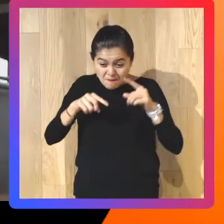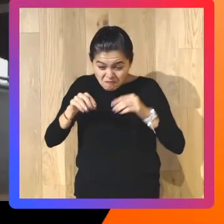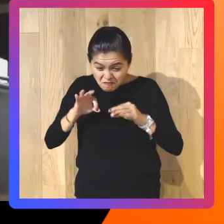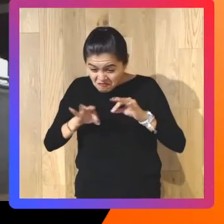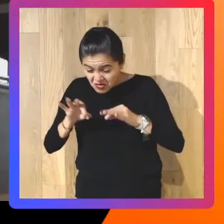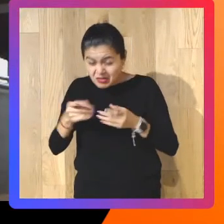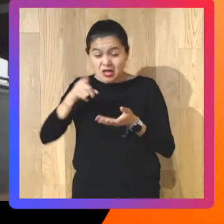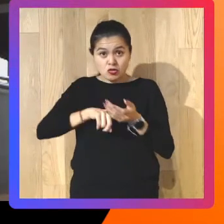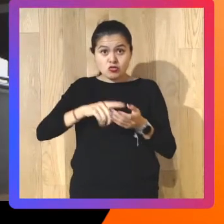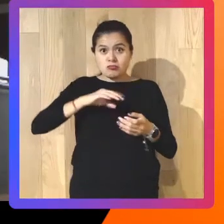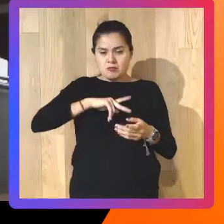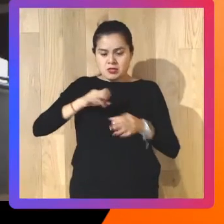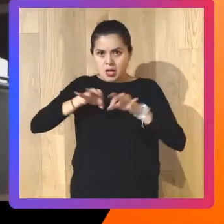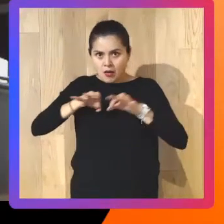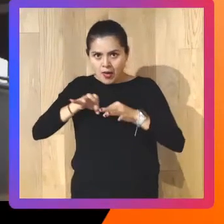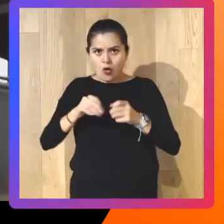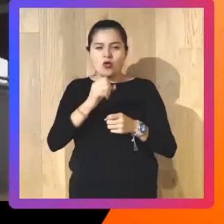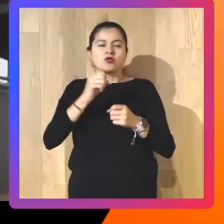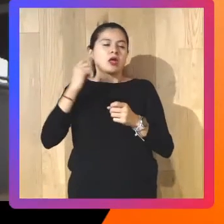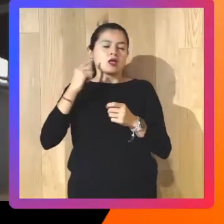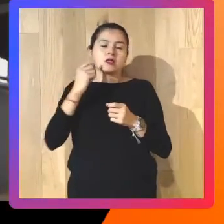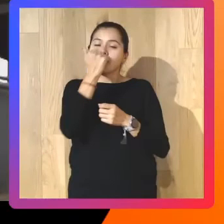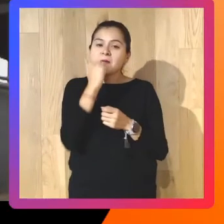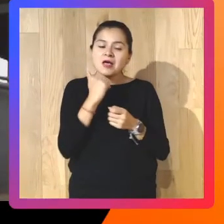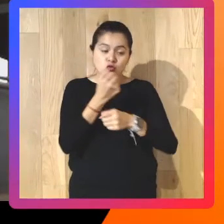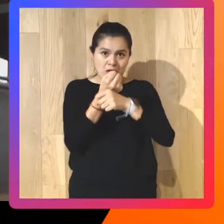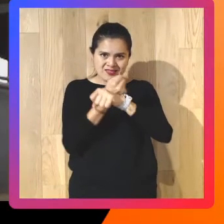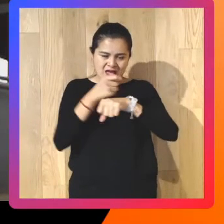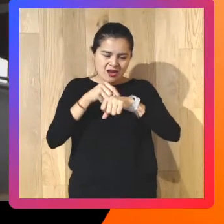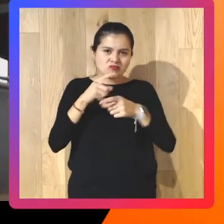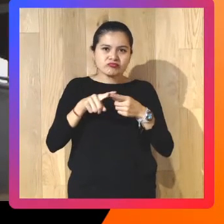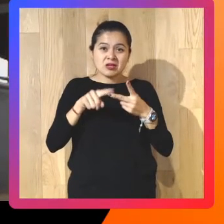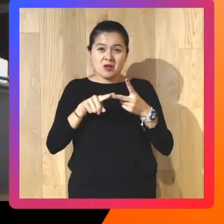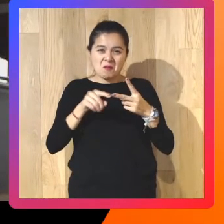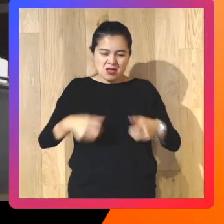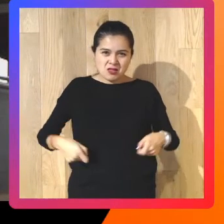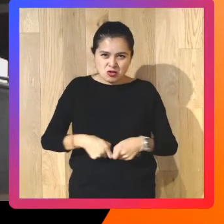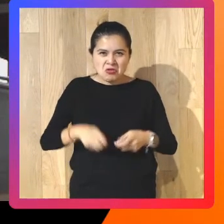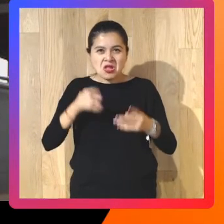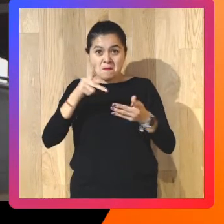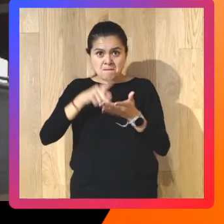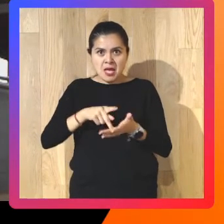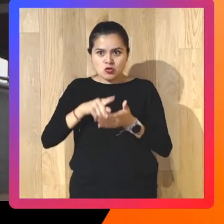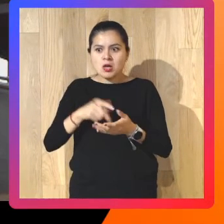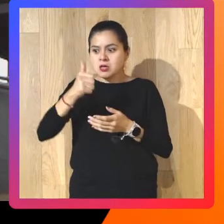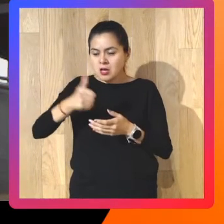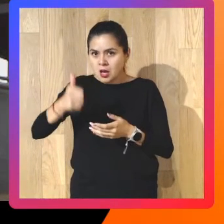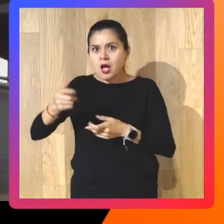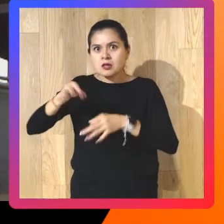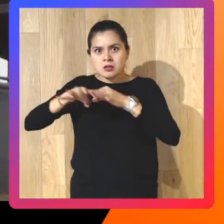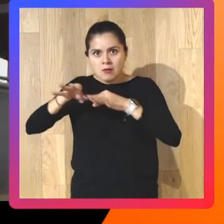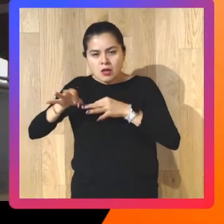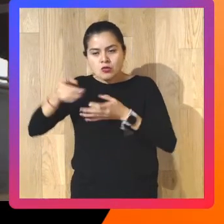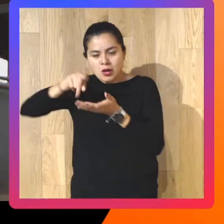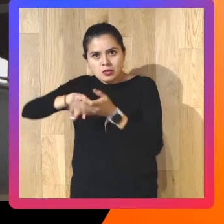todos los colaboradores, azúcar en la sangre, la presión y el peso, y pongámosle una meta a cada colaborador. El que lo cumpla, que